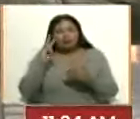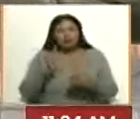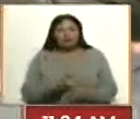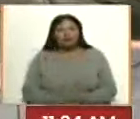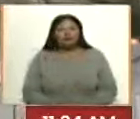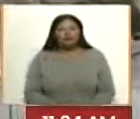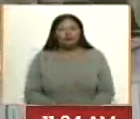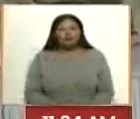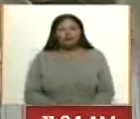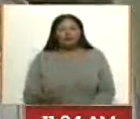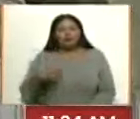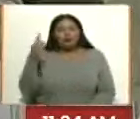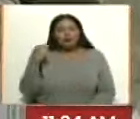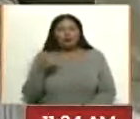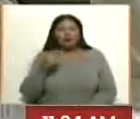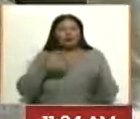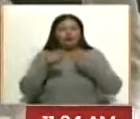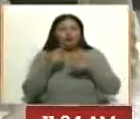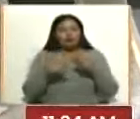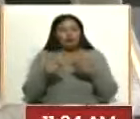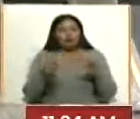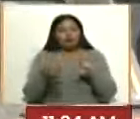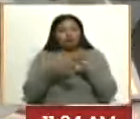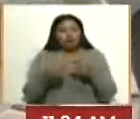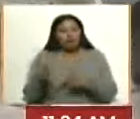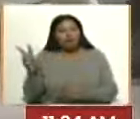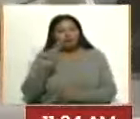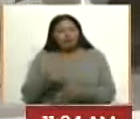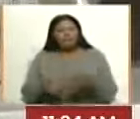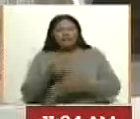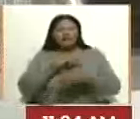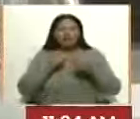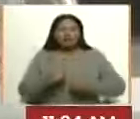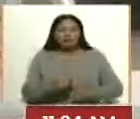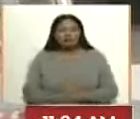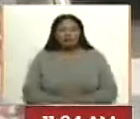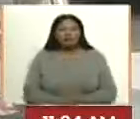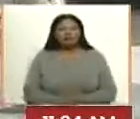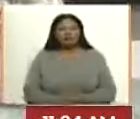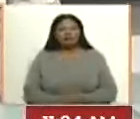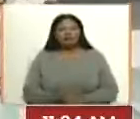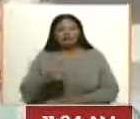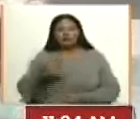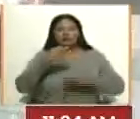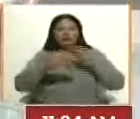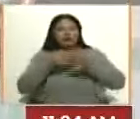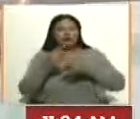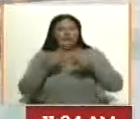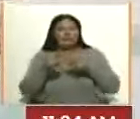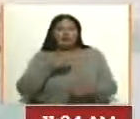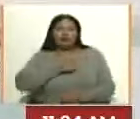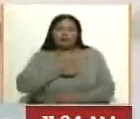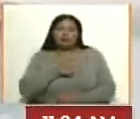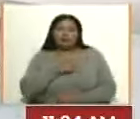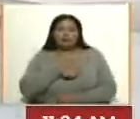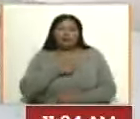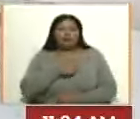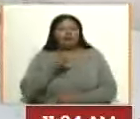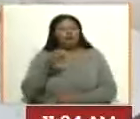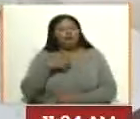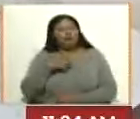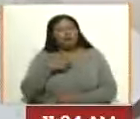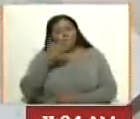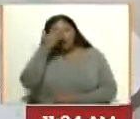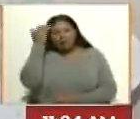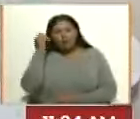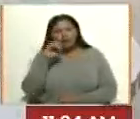poder tener un negocio petrolero con Venezuela un poco más robusto. De esto se trata un poco, pero bueno, lamentablemente no debemos olvidar lo que ha